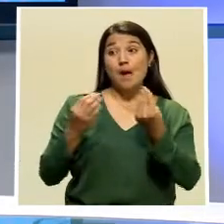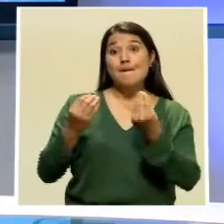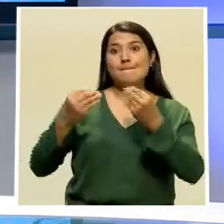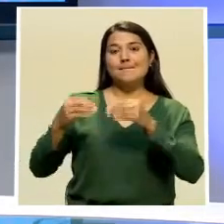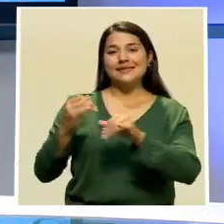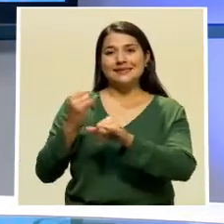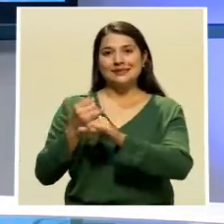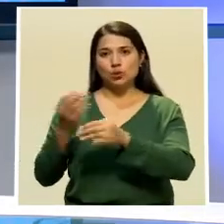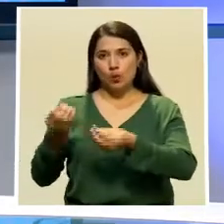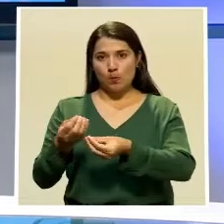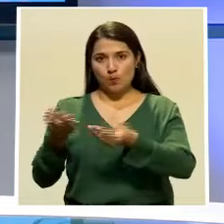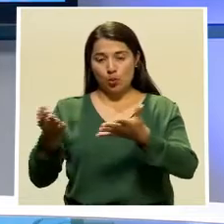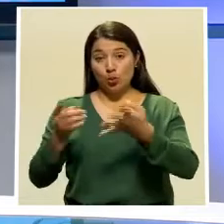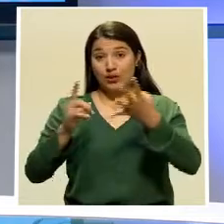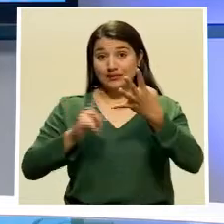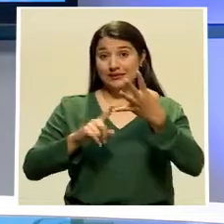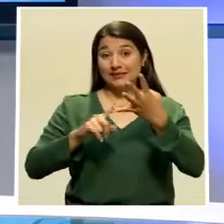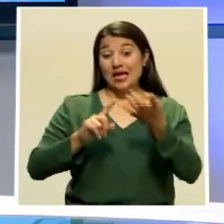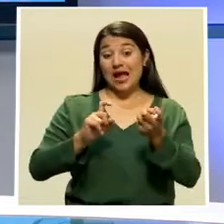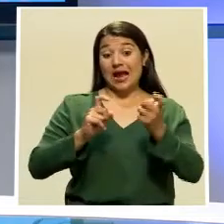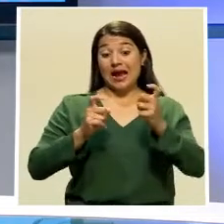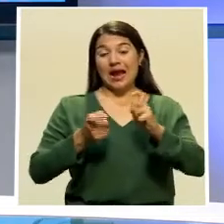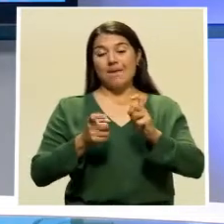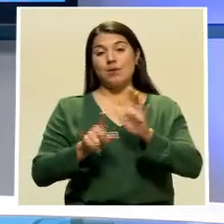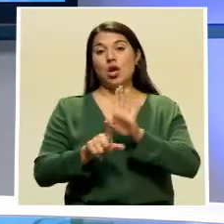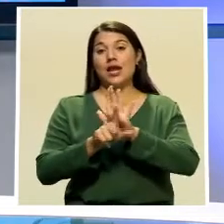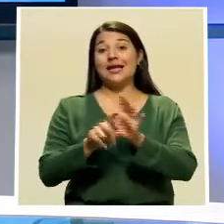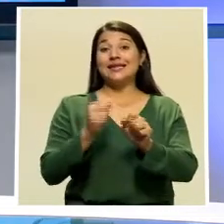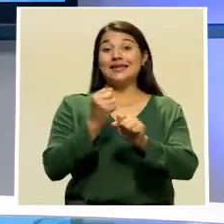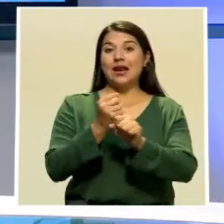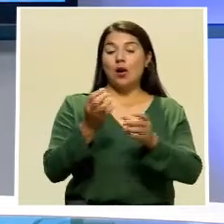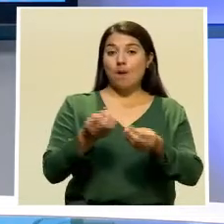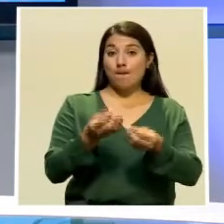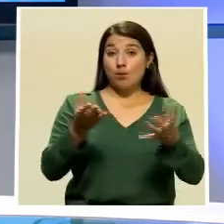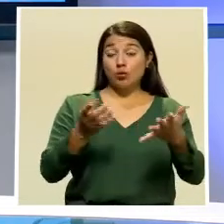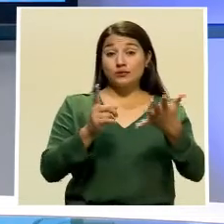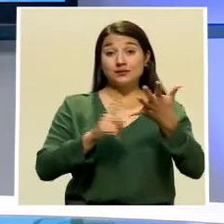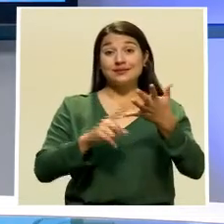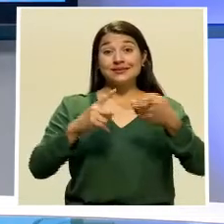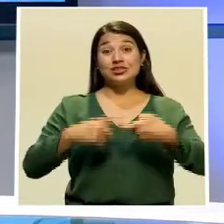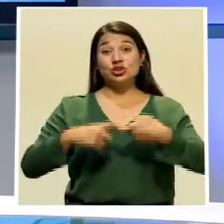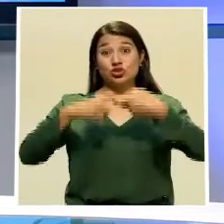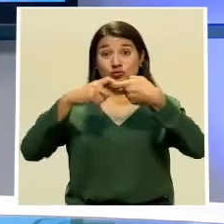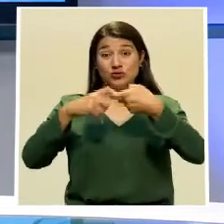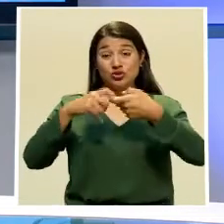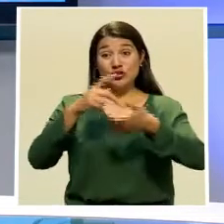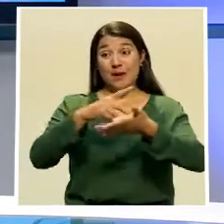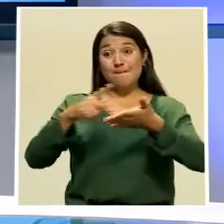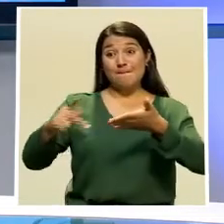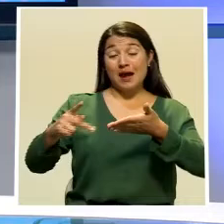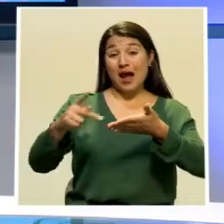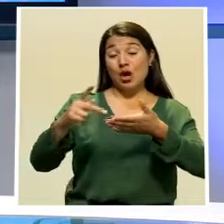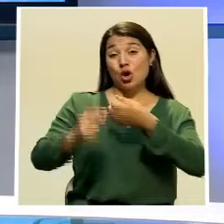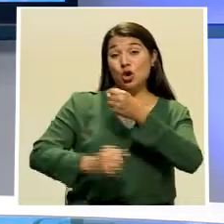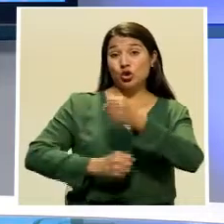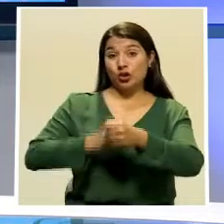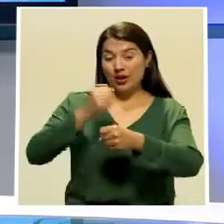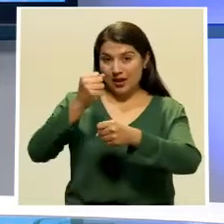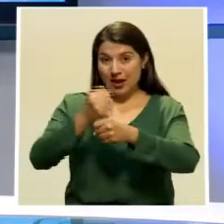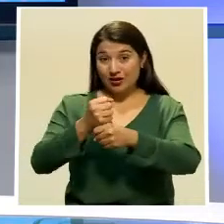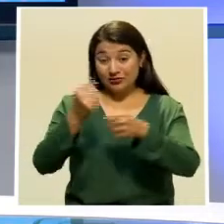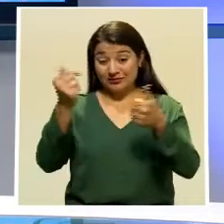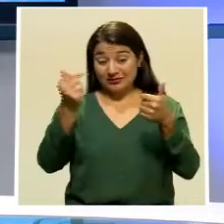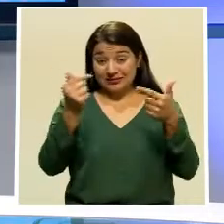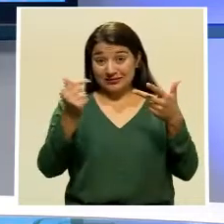mediante reformas al empleo público y la suspensión temporal del pago de anualidades. Este conjunto de